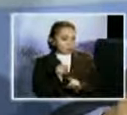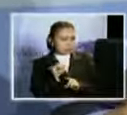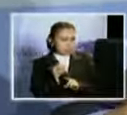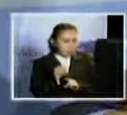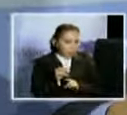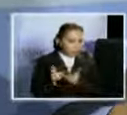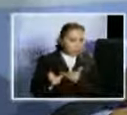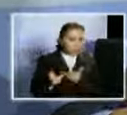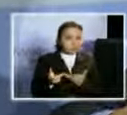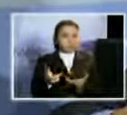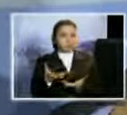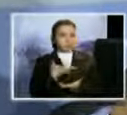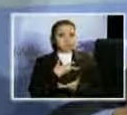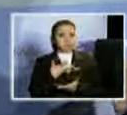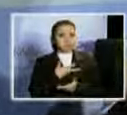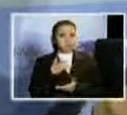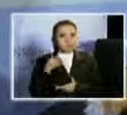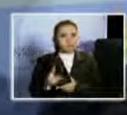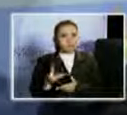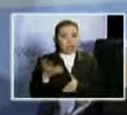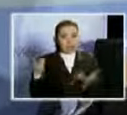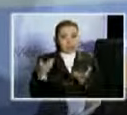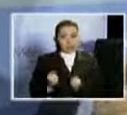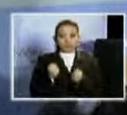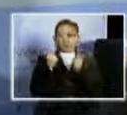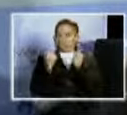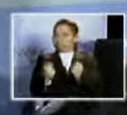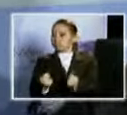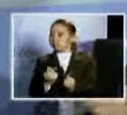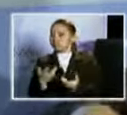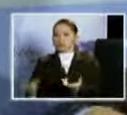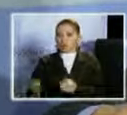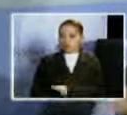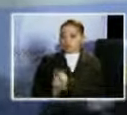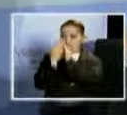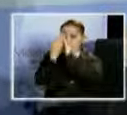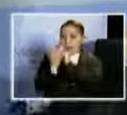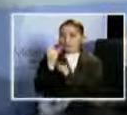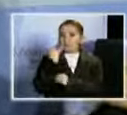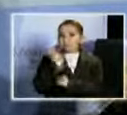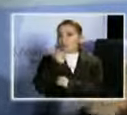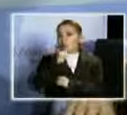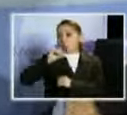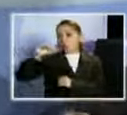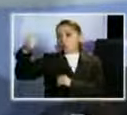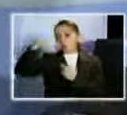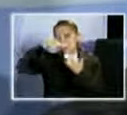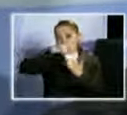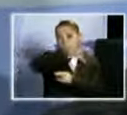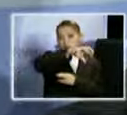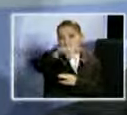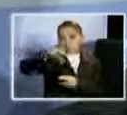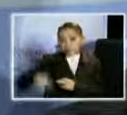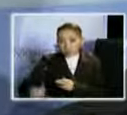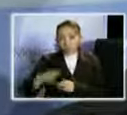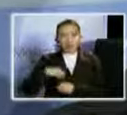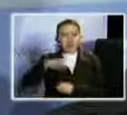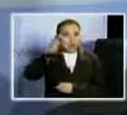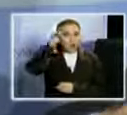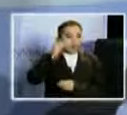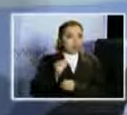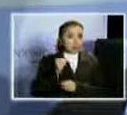quería también ejercer ese poder disuasivo frente a Israel o a otros actores regionales. Corea del